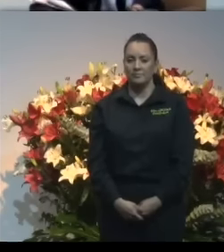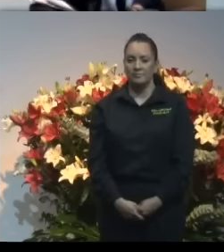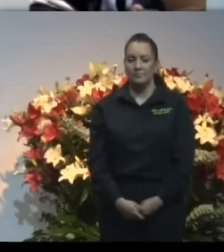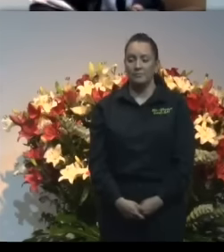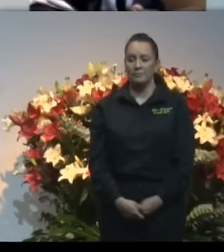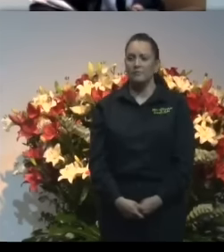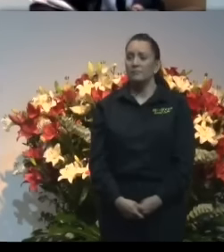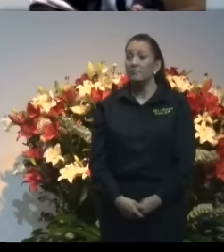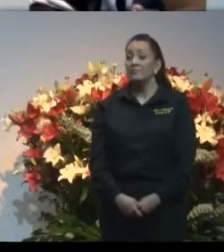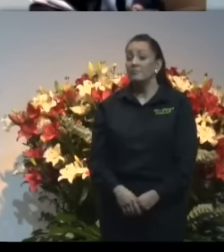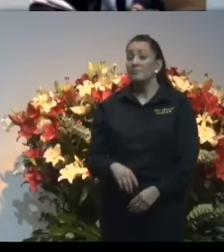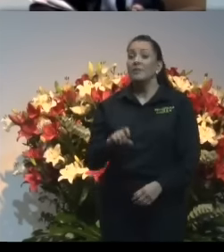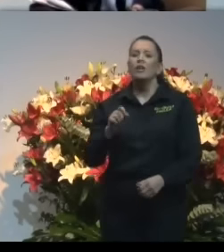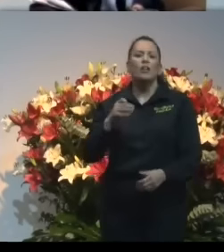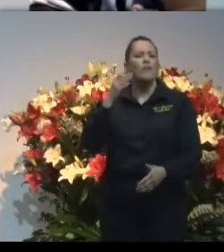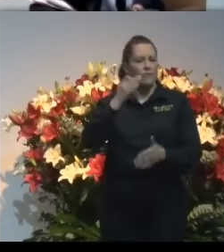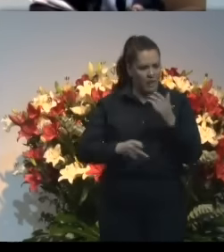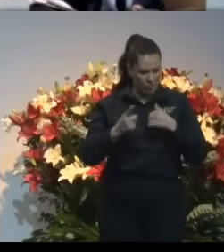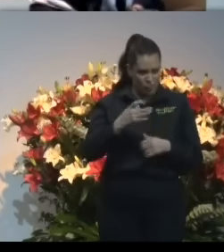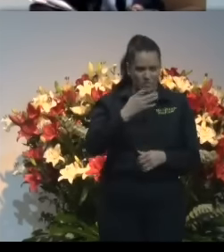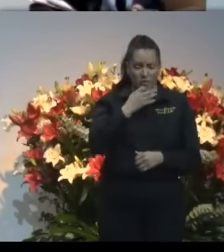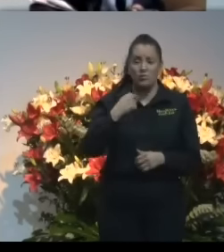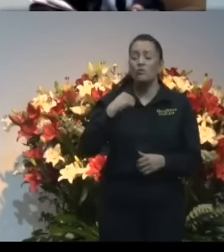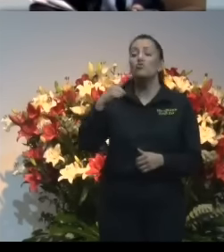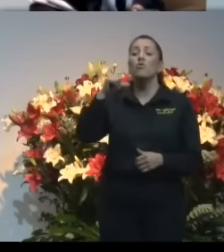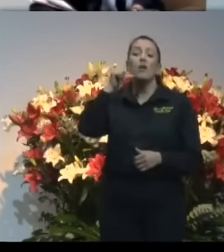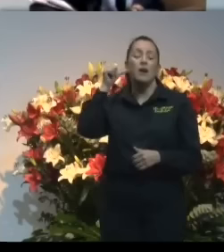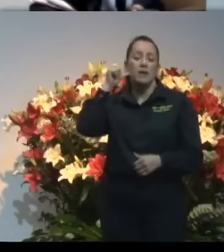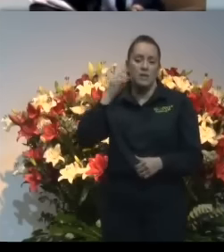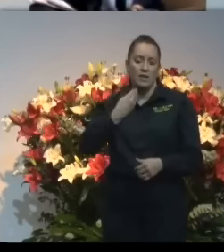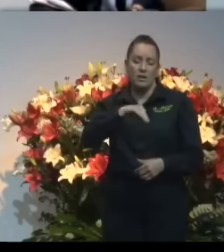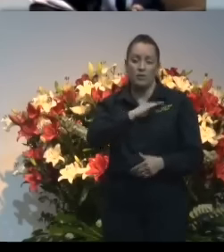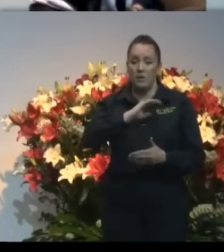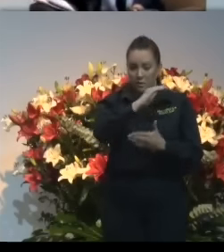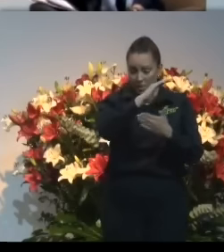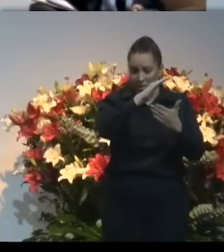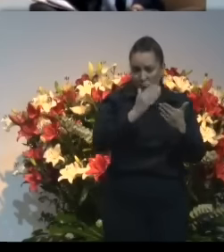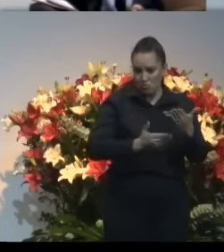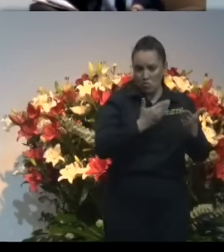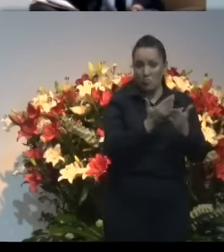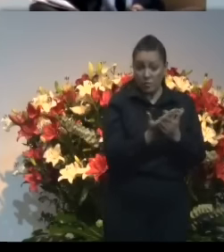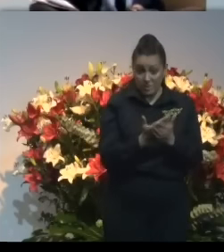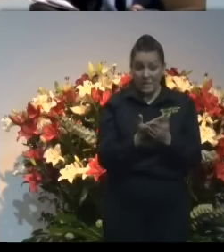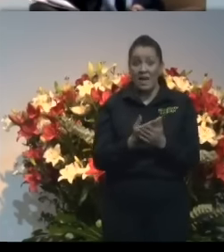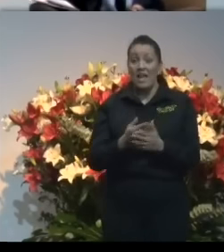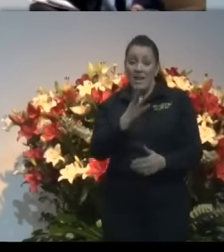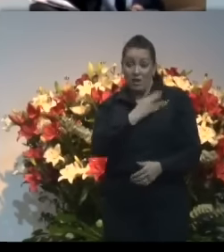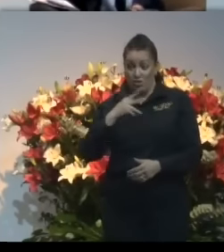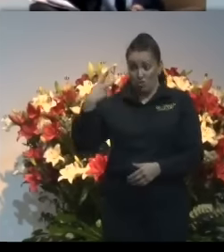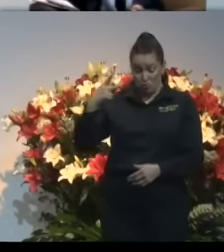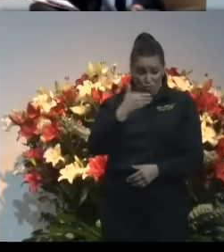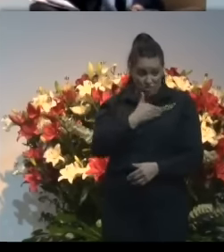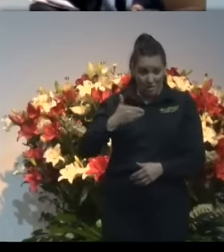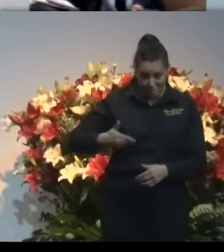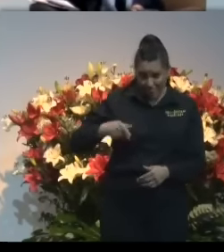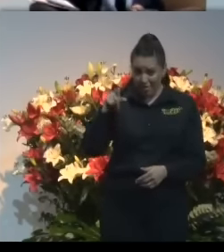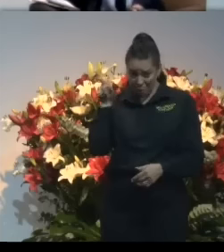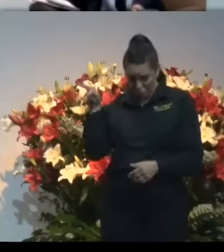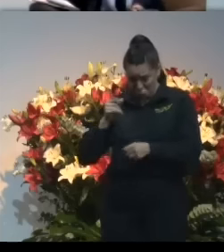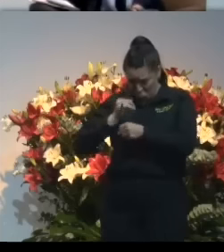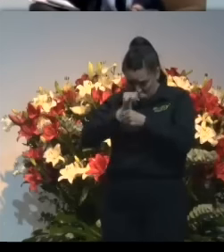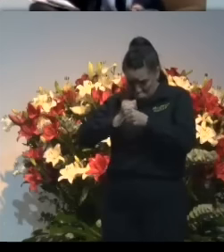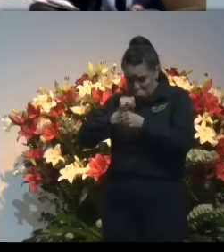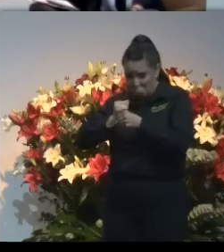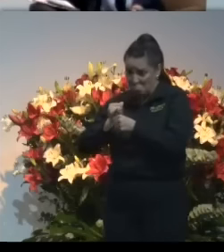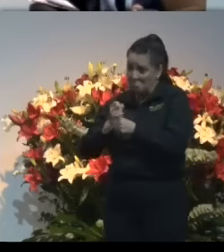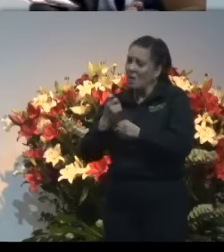Y por cierto, creo que me queda un minuto. Yo ayer le propuse a Claudia si va a investigar a los hijos del presidente. Hay evidencia.